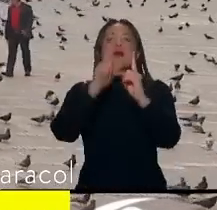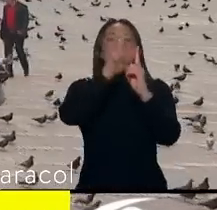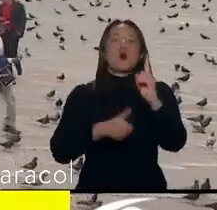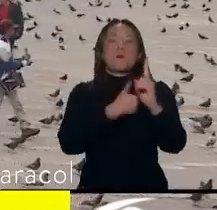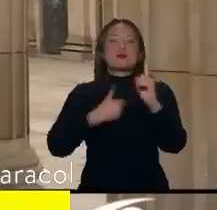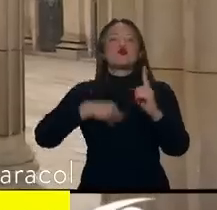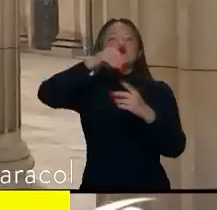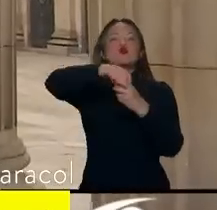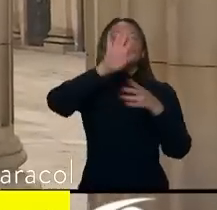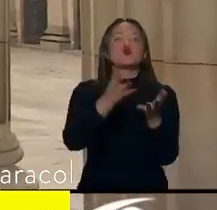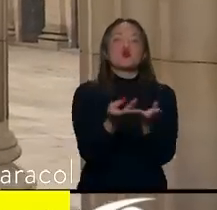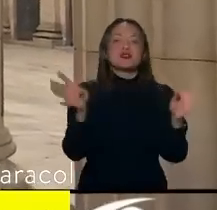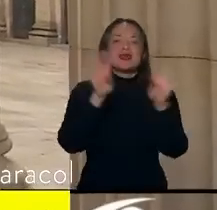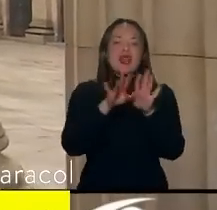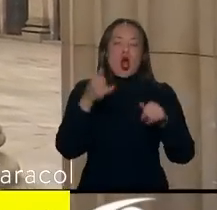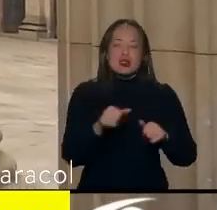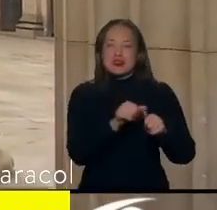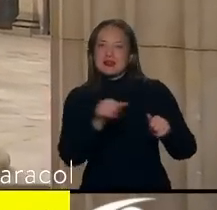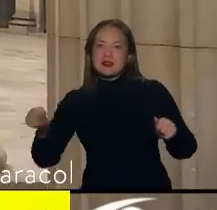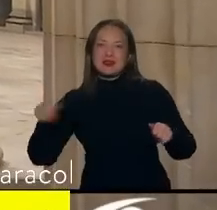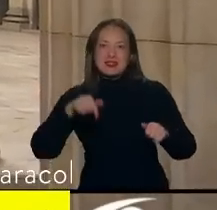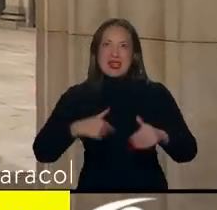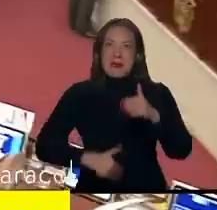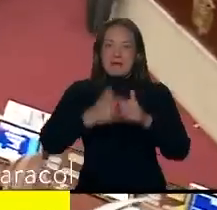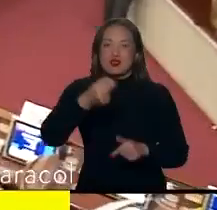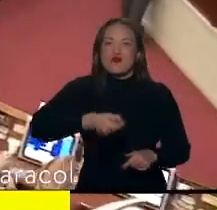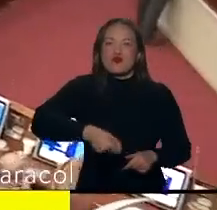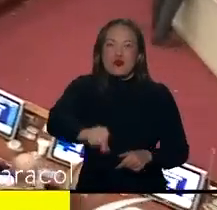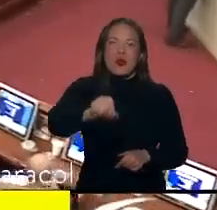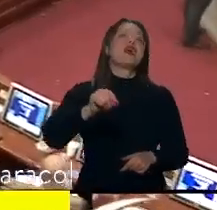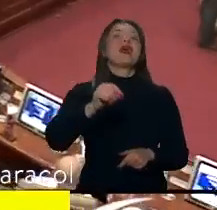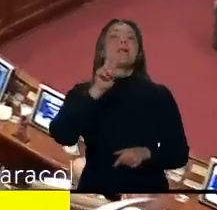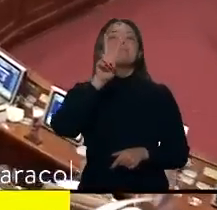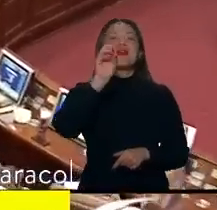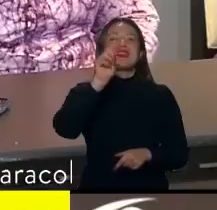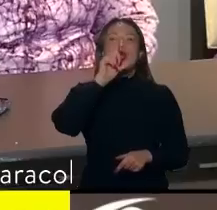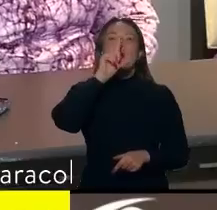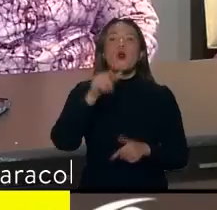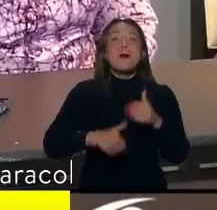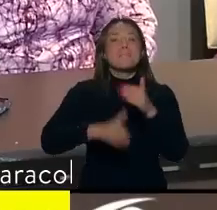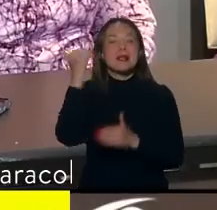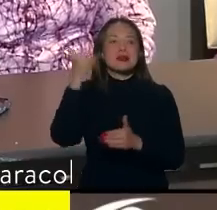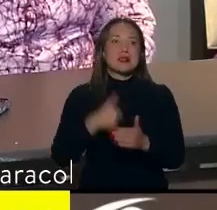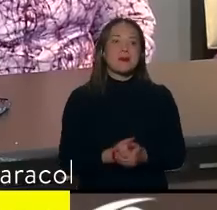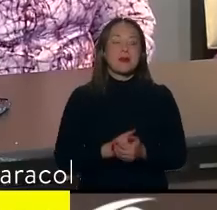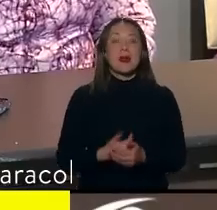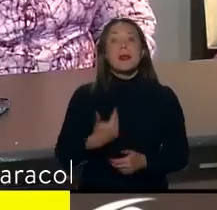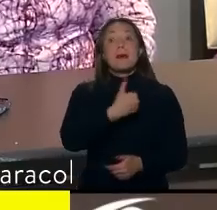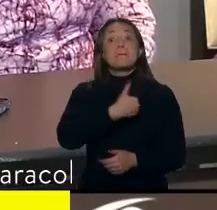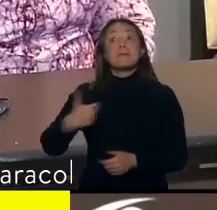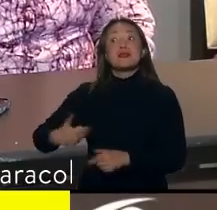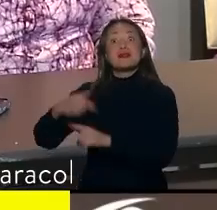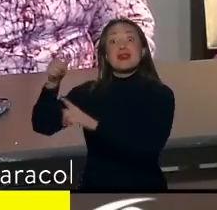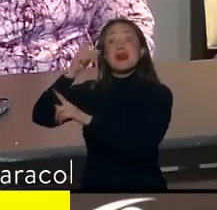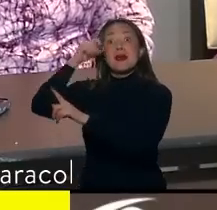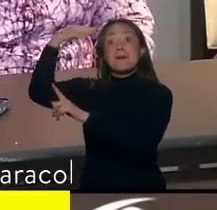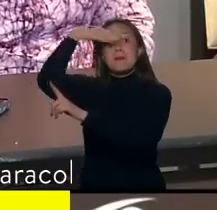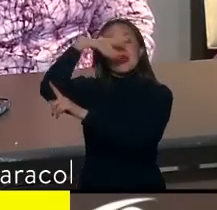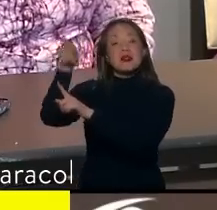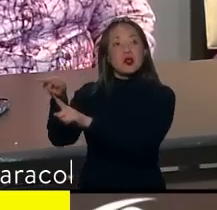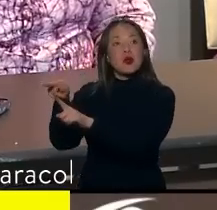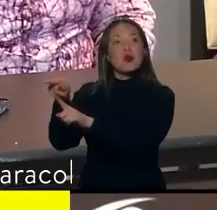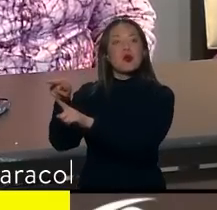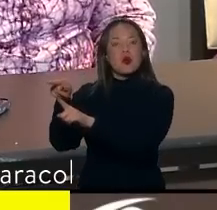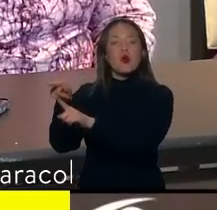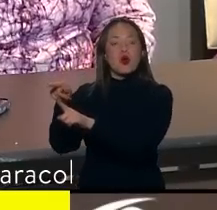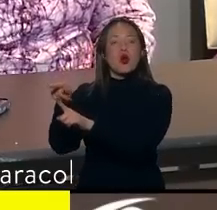del Senado para el periodo legislativo que está por iniciar este próximo 20 de julio. El presidente Gustavo Petro